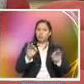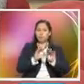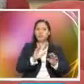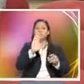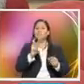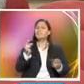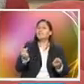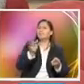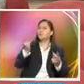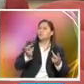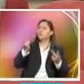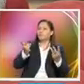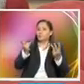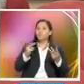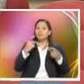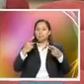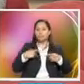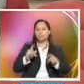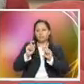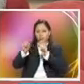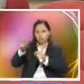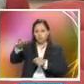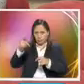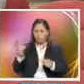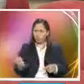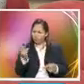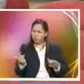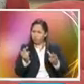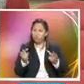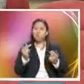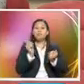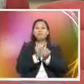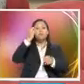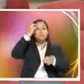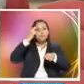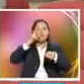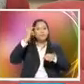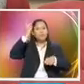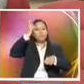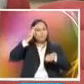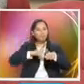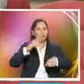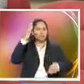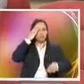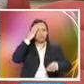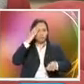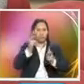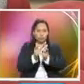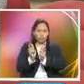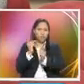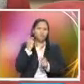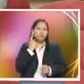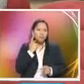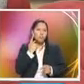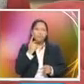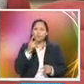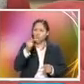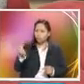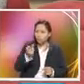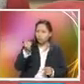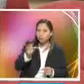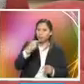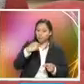cuestionario no solo a los candidatos, sino también a los dirigentes de los partidos políticos, y también la propia ciudadanía puede contestar este